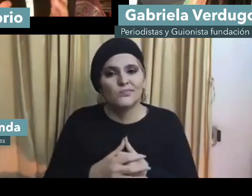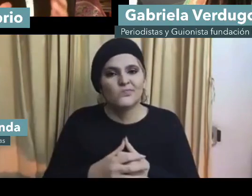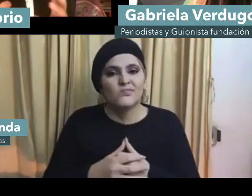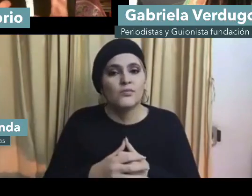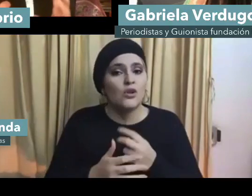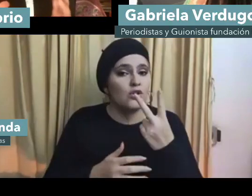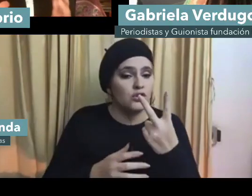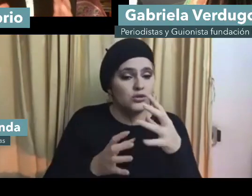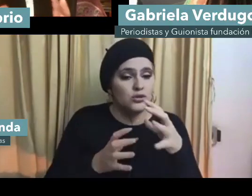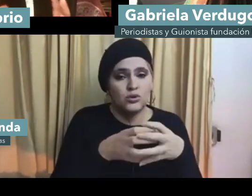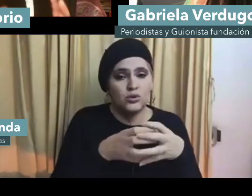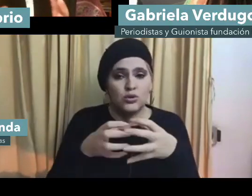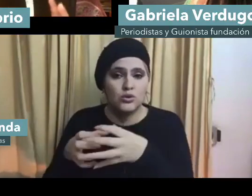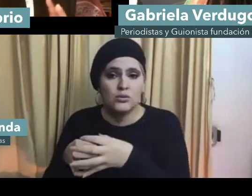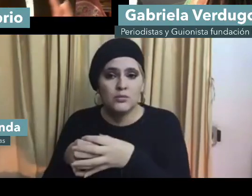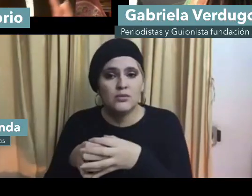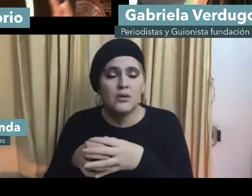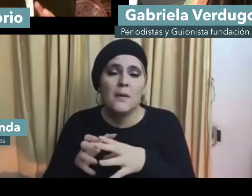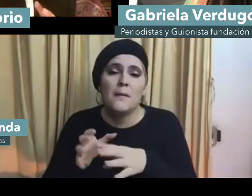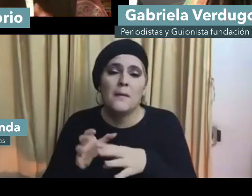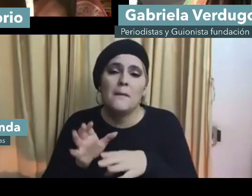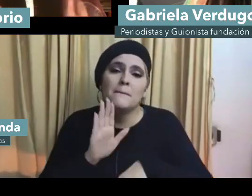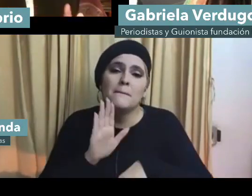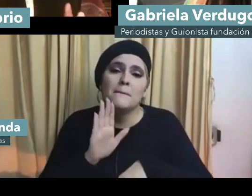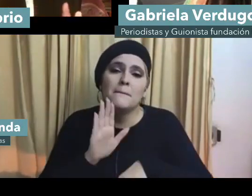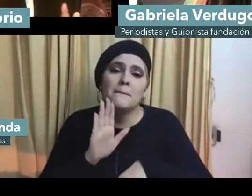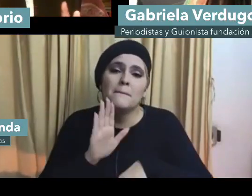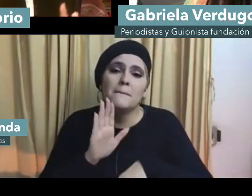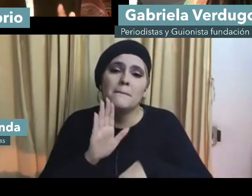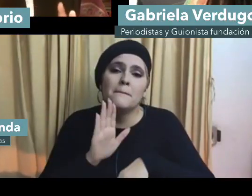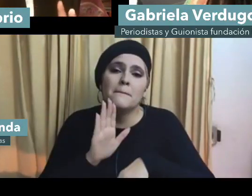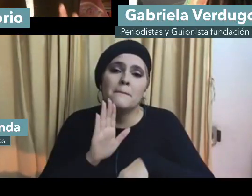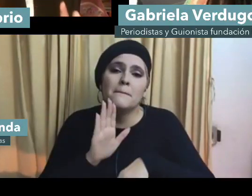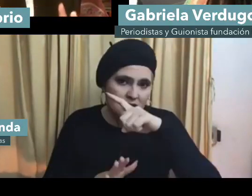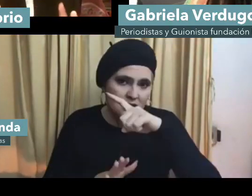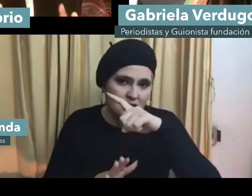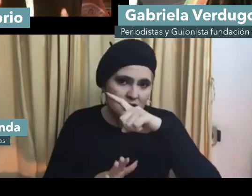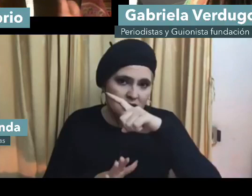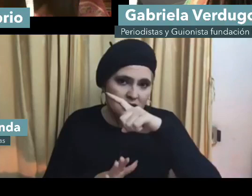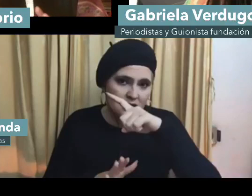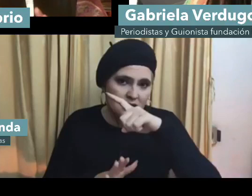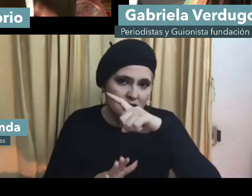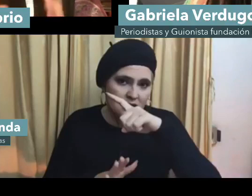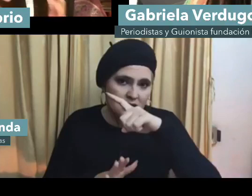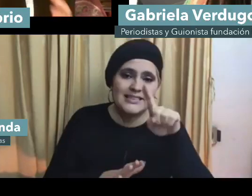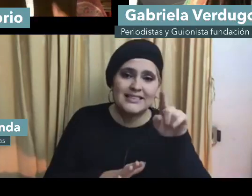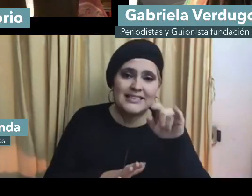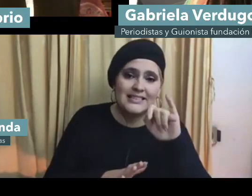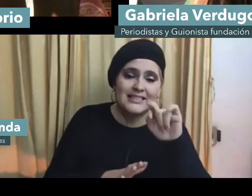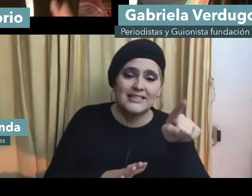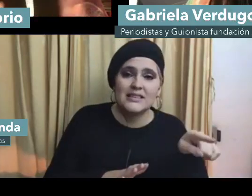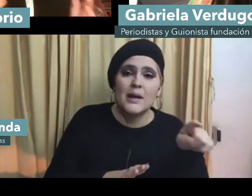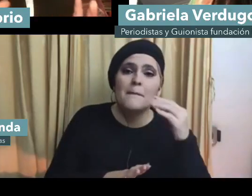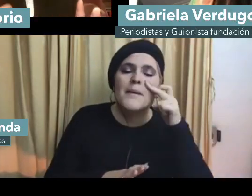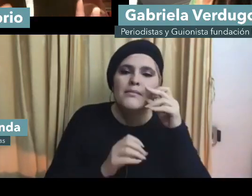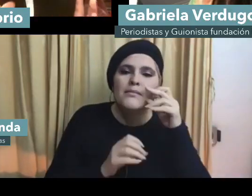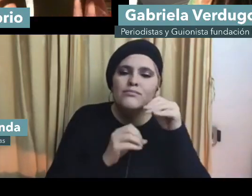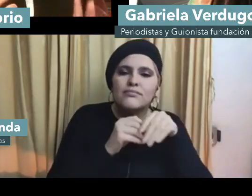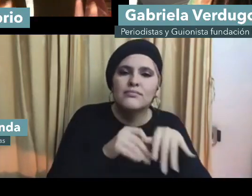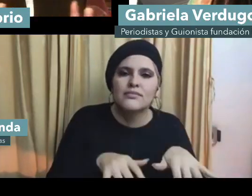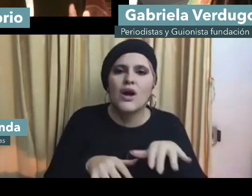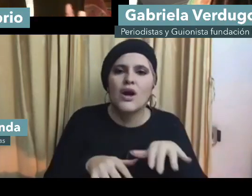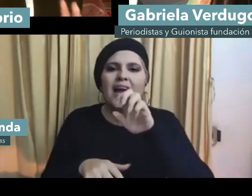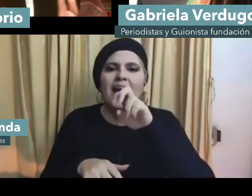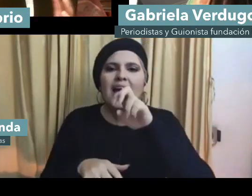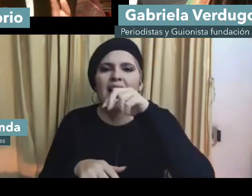más probabilidades de tener enuresis, hacerse pipí de día, y encopresis, esto como de manchar, que son los